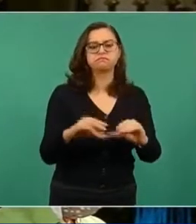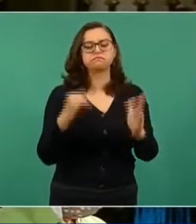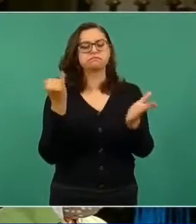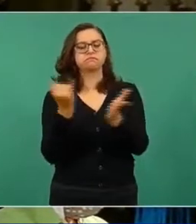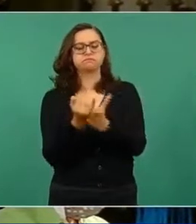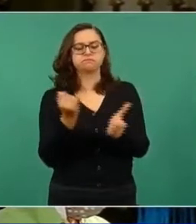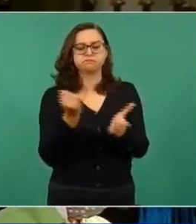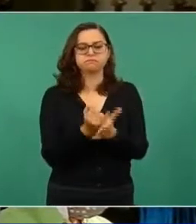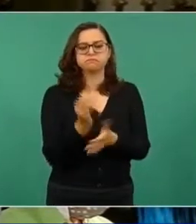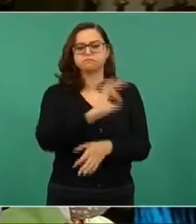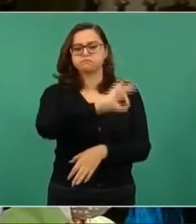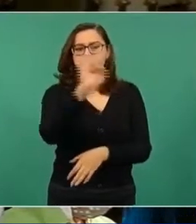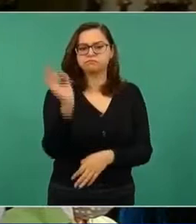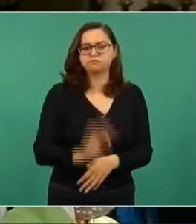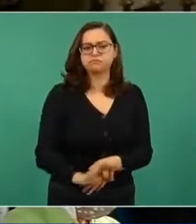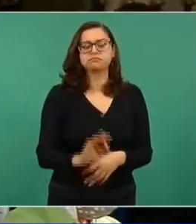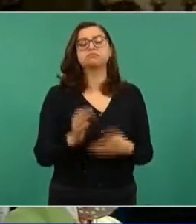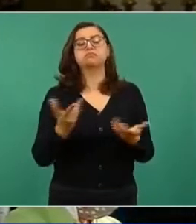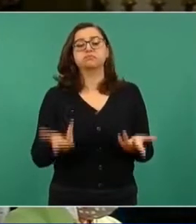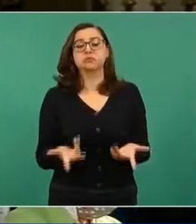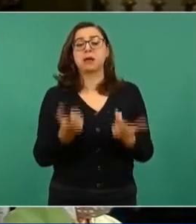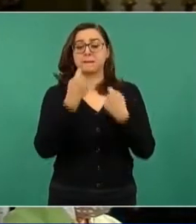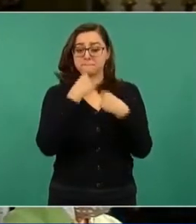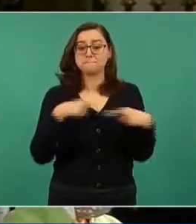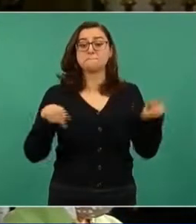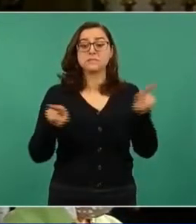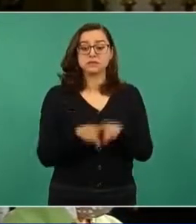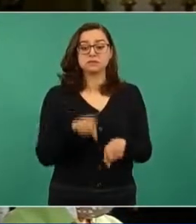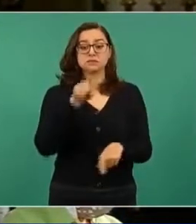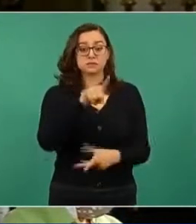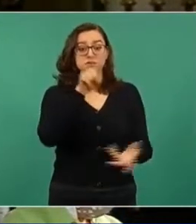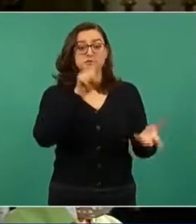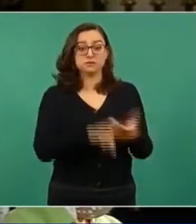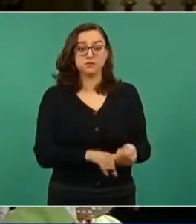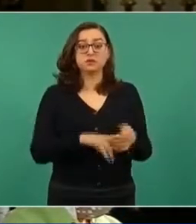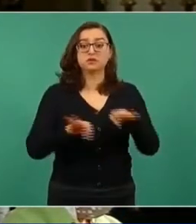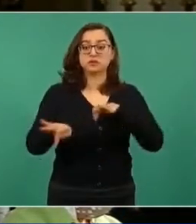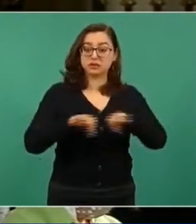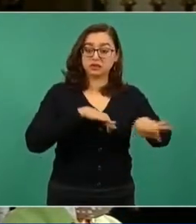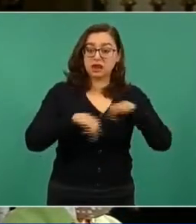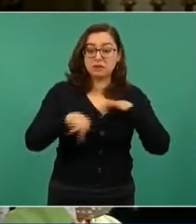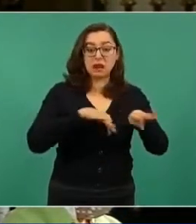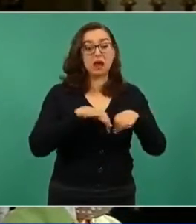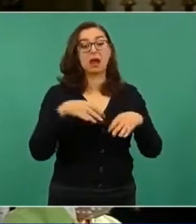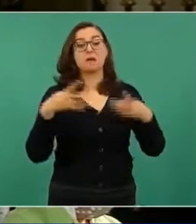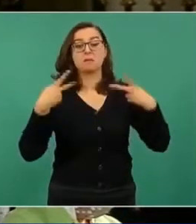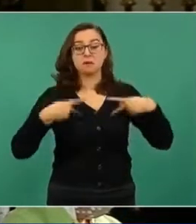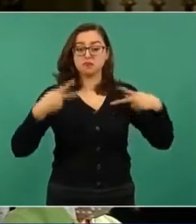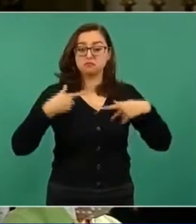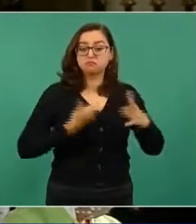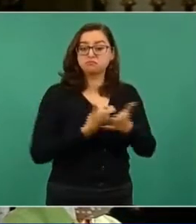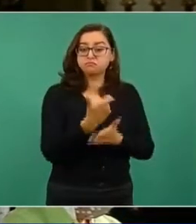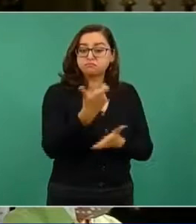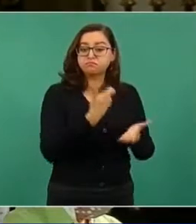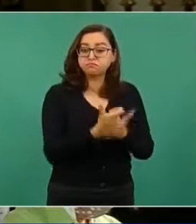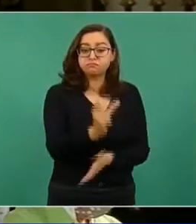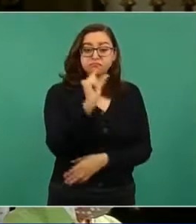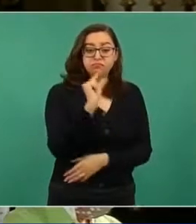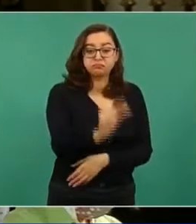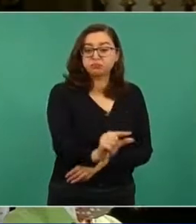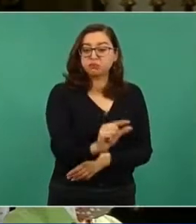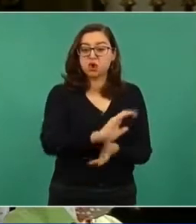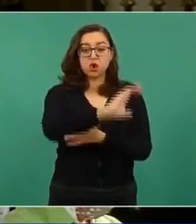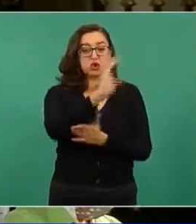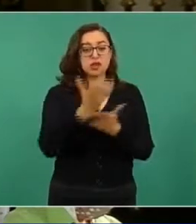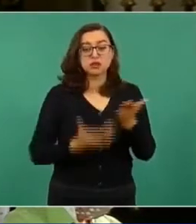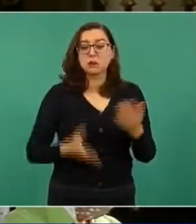fiscales y sobre todo algo que usted acaba de mencionar, una planta laboral maltratada por bajos salarios y sometida por contratos de protección.